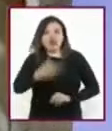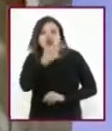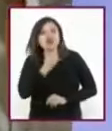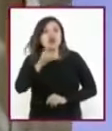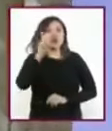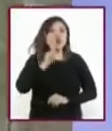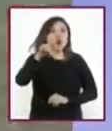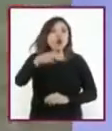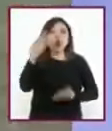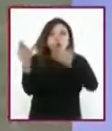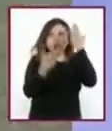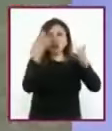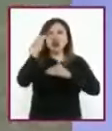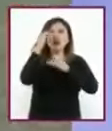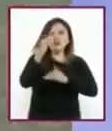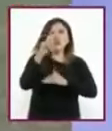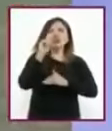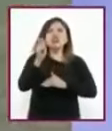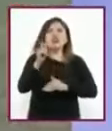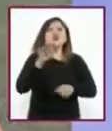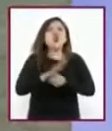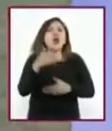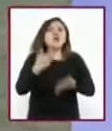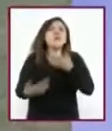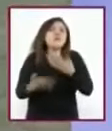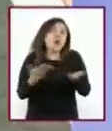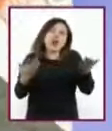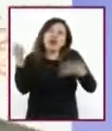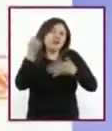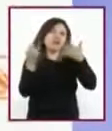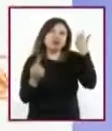de escolaridad y las tendencias o modas, entre otros.